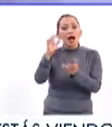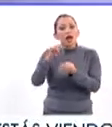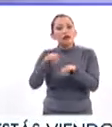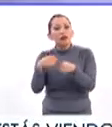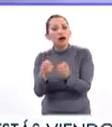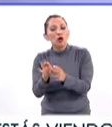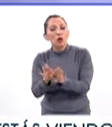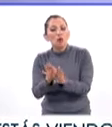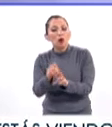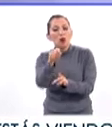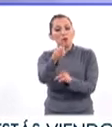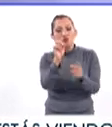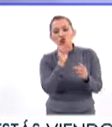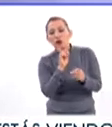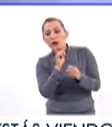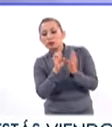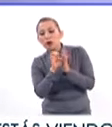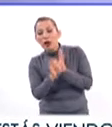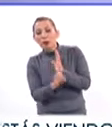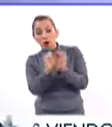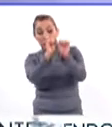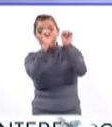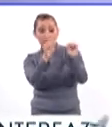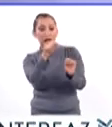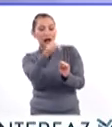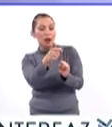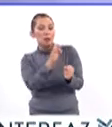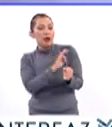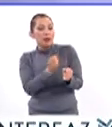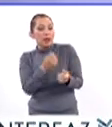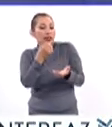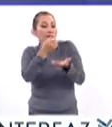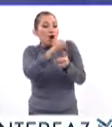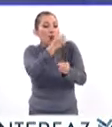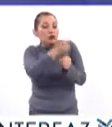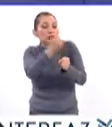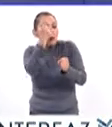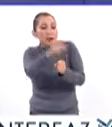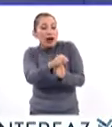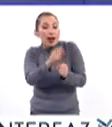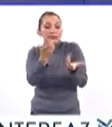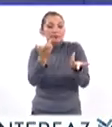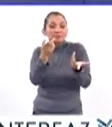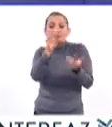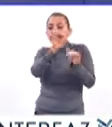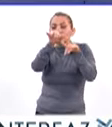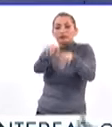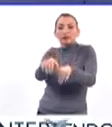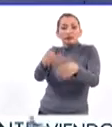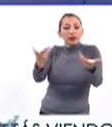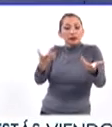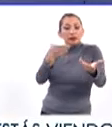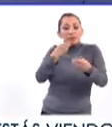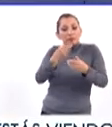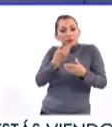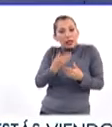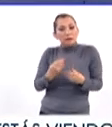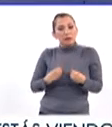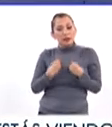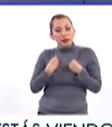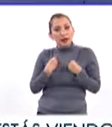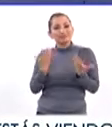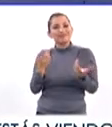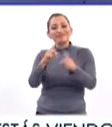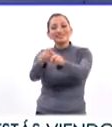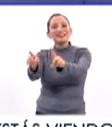qué manera pueden las mujeres de la sierra a lo mejor tener oportunidades para poder acceder a una vida digna. Bueno,